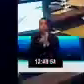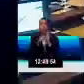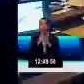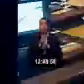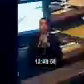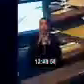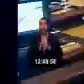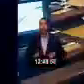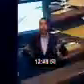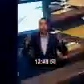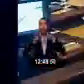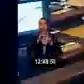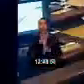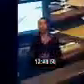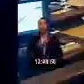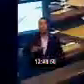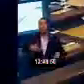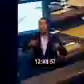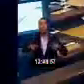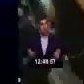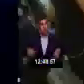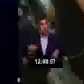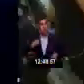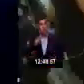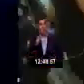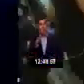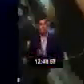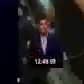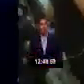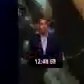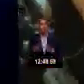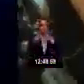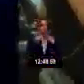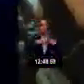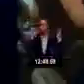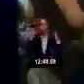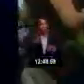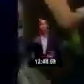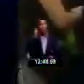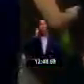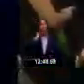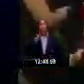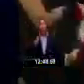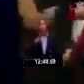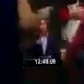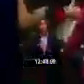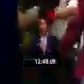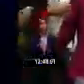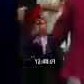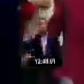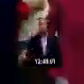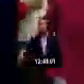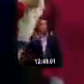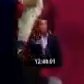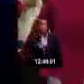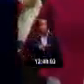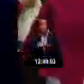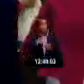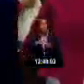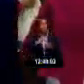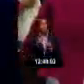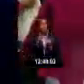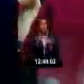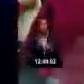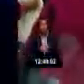protección de datos que el presidente de la República, Lenín Moreno Garcés, anunció ayer enviará acá al Ejecutivo. Sin embargo, esta mañana